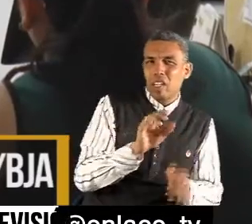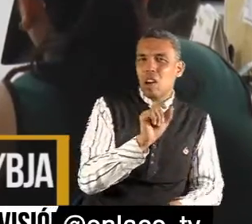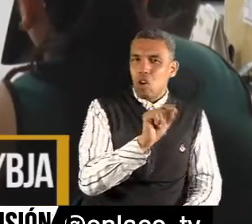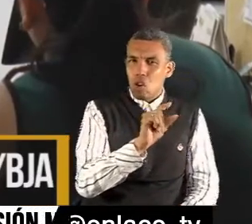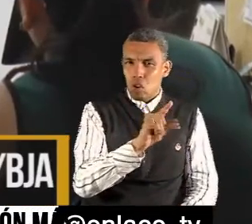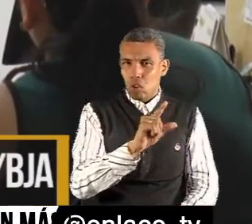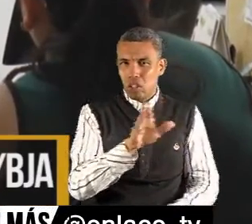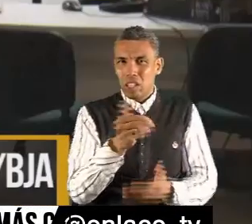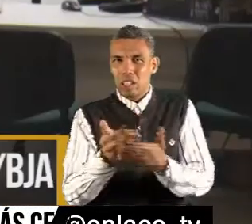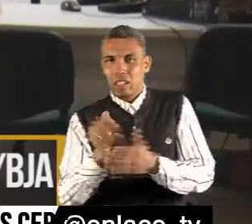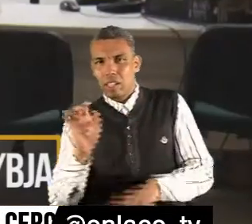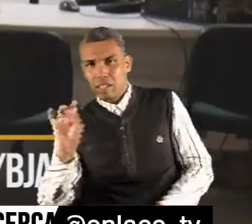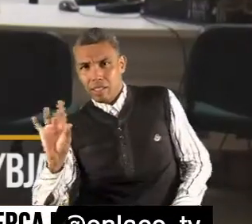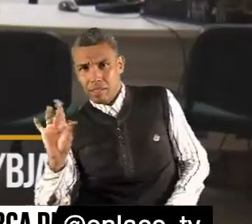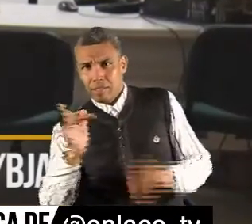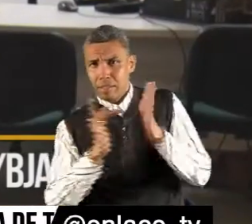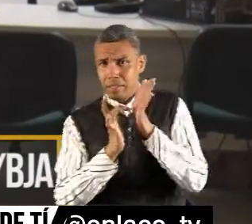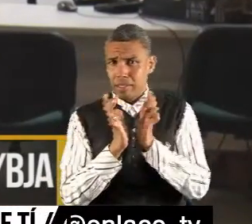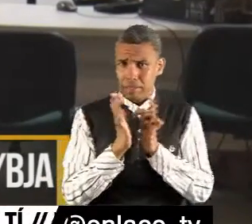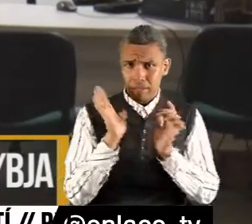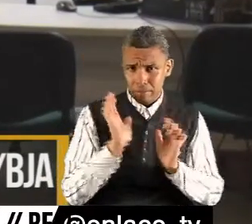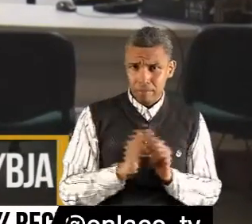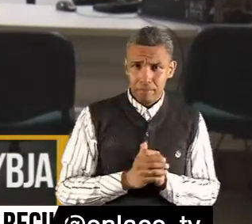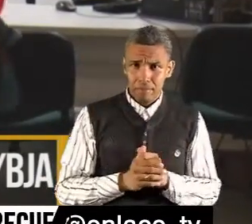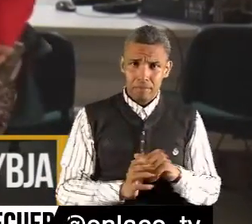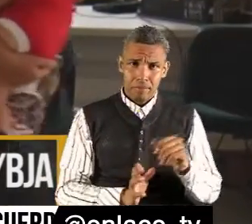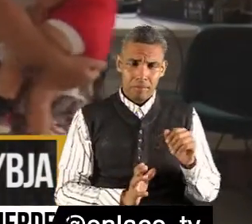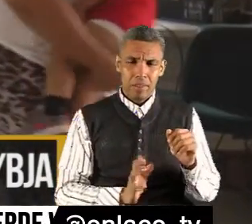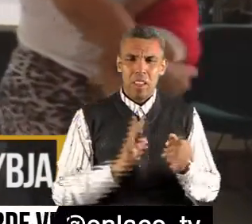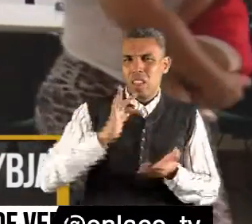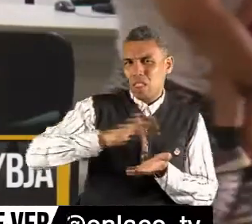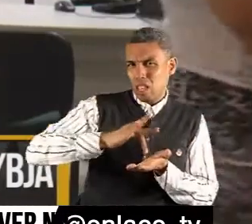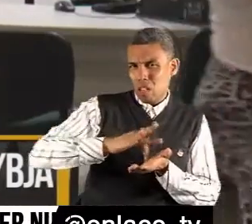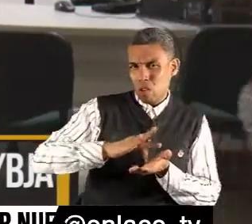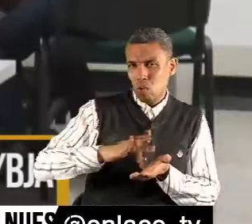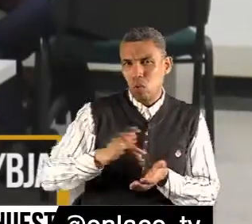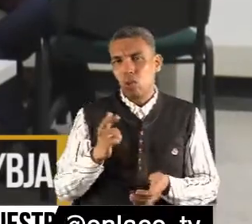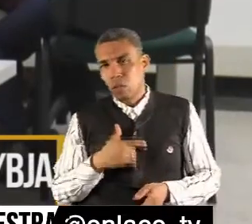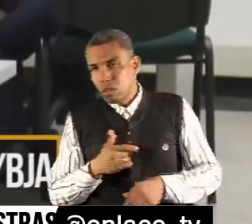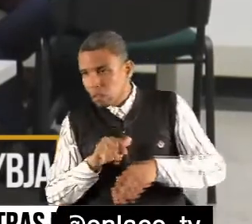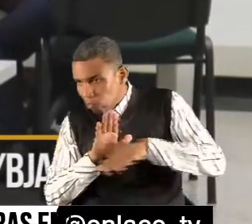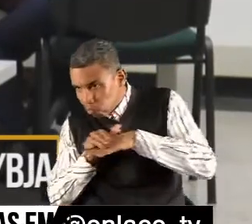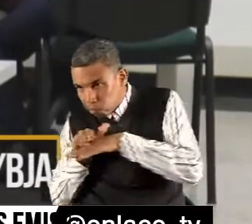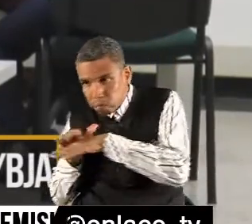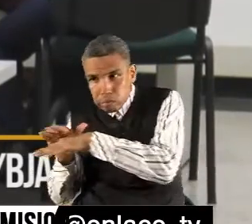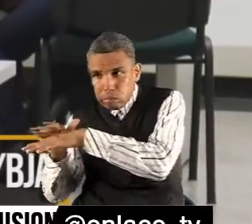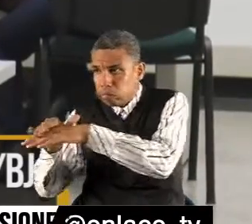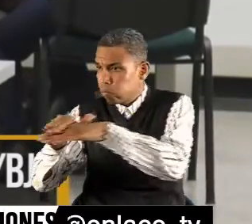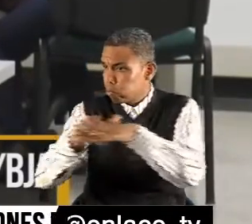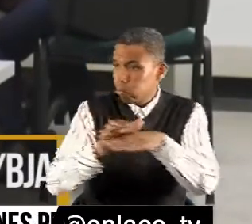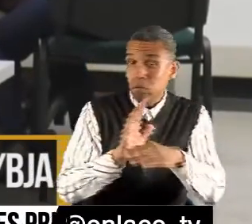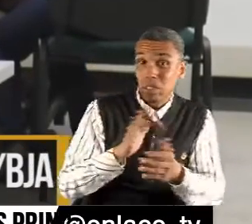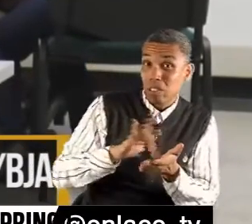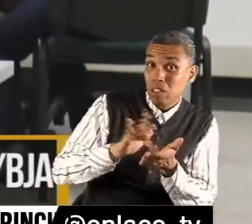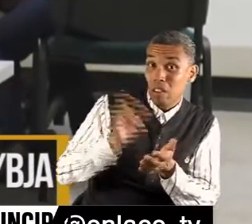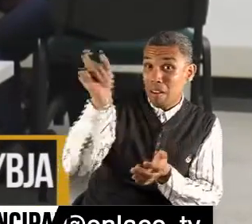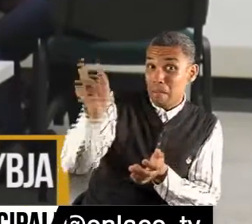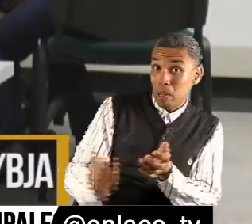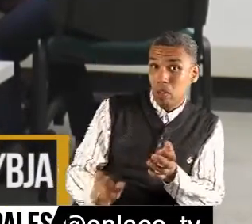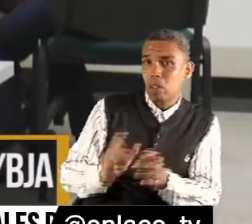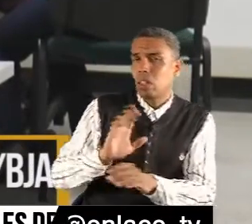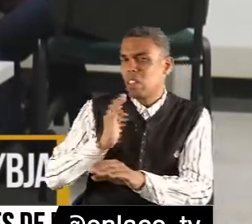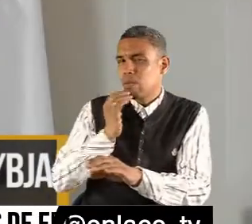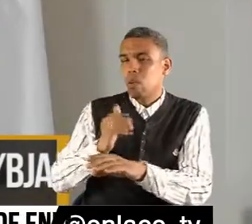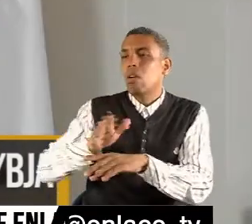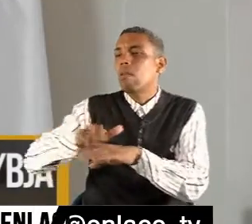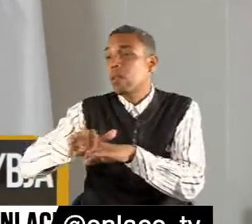adelantaron 271 acciones de cobro que incluyeron el 24 comunicaciones en las cuales se informa al deudor de no ponerse al día de manera